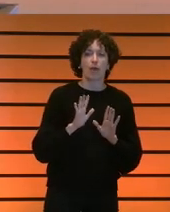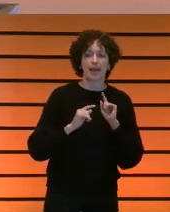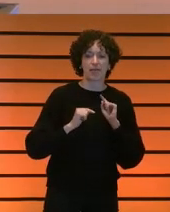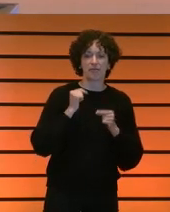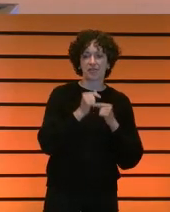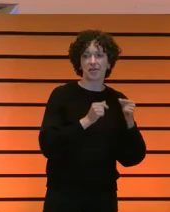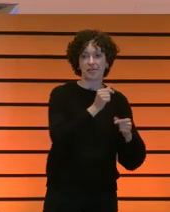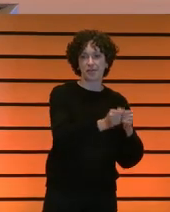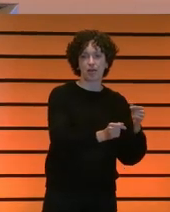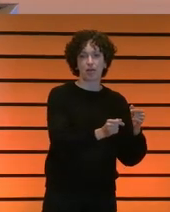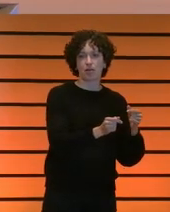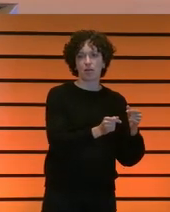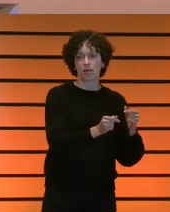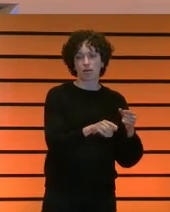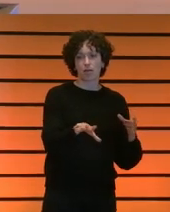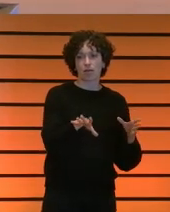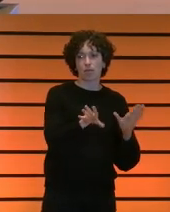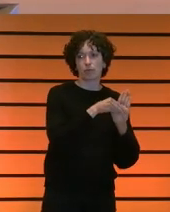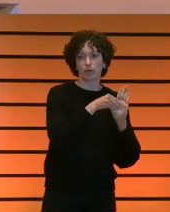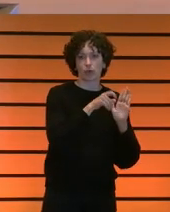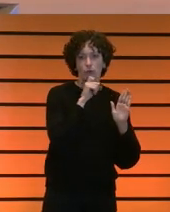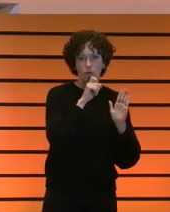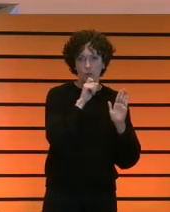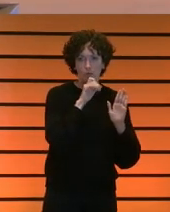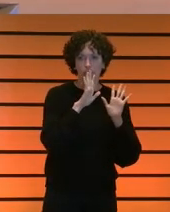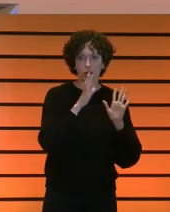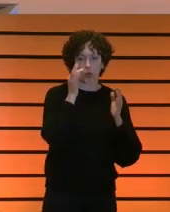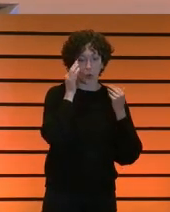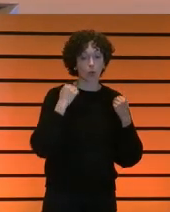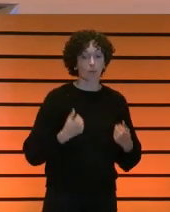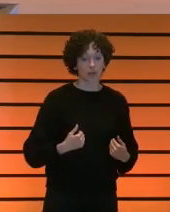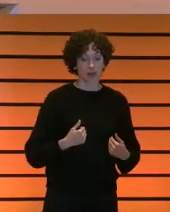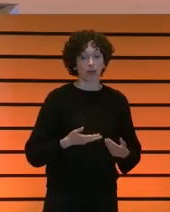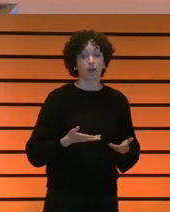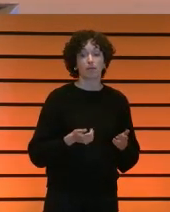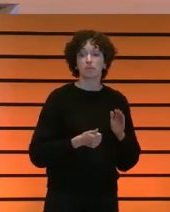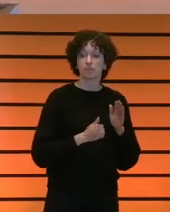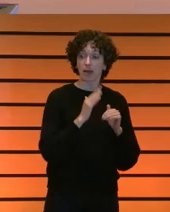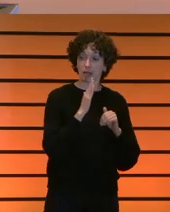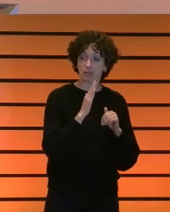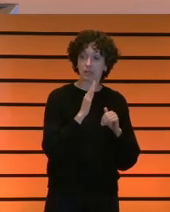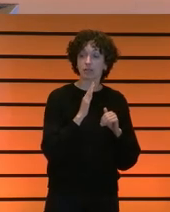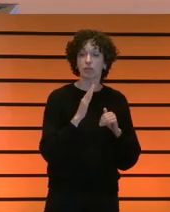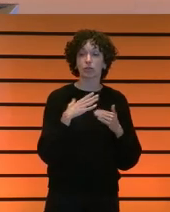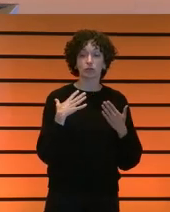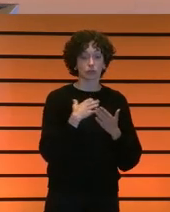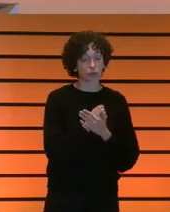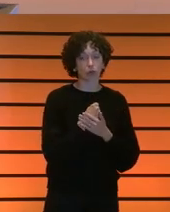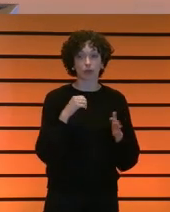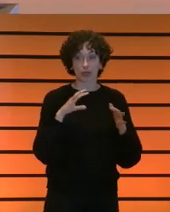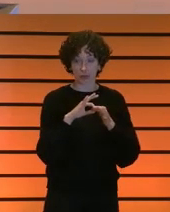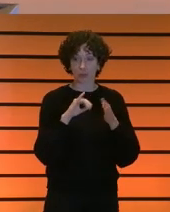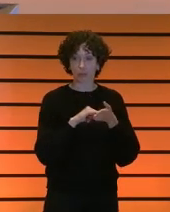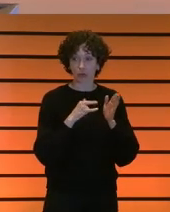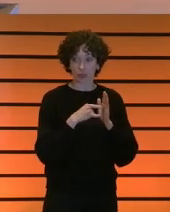día a día ganando humanidad No salvaguardando todo lo que tiene que ver con